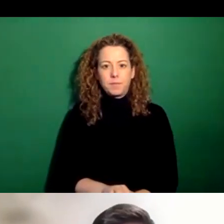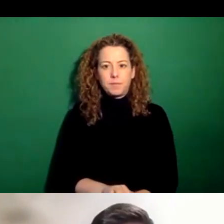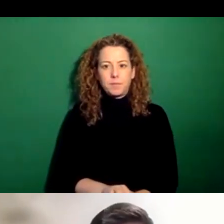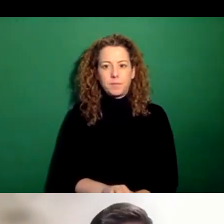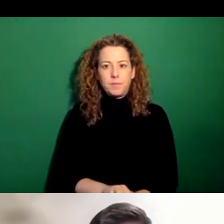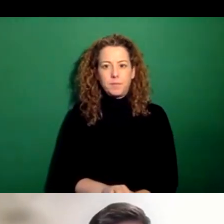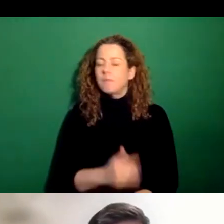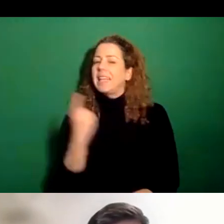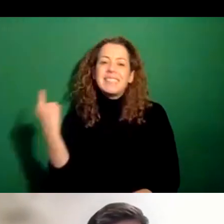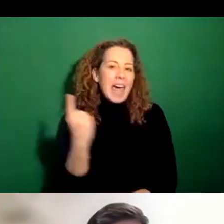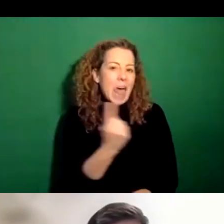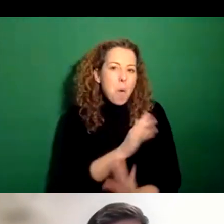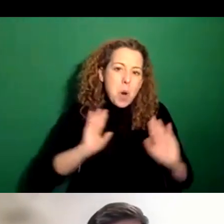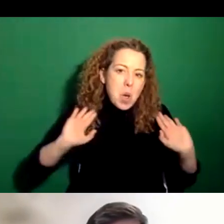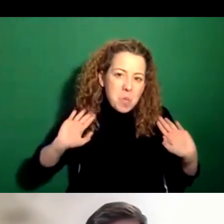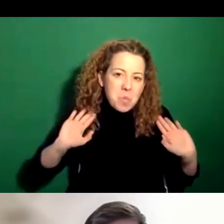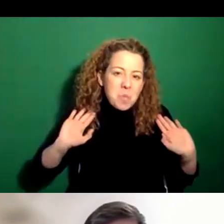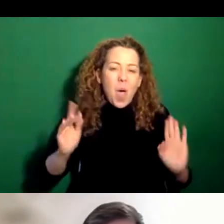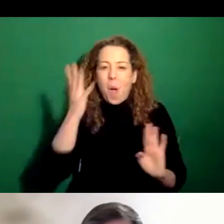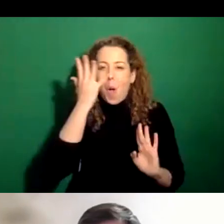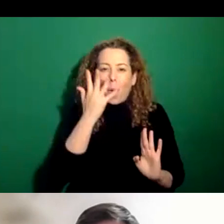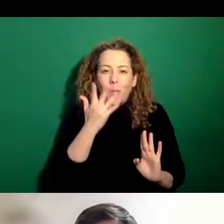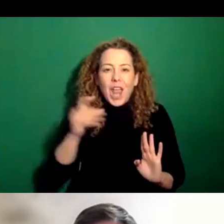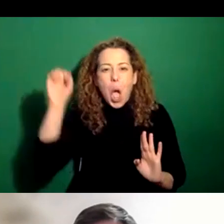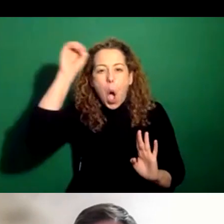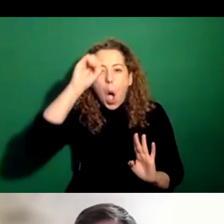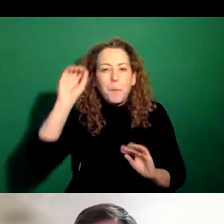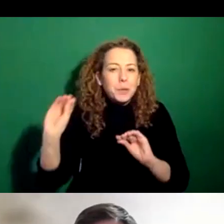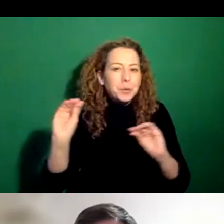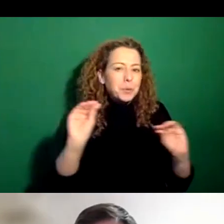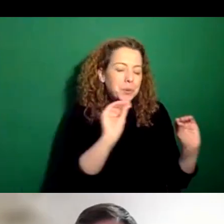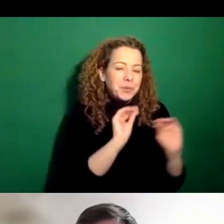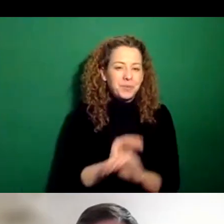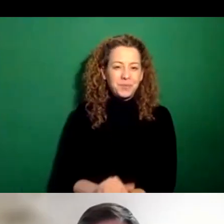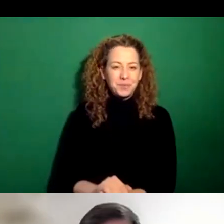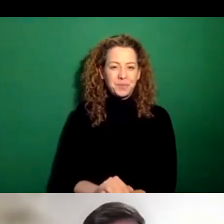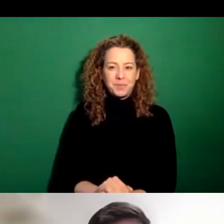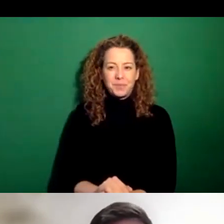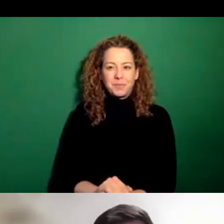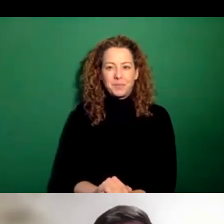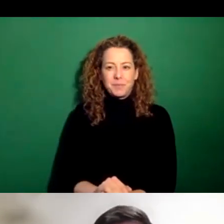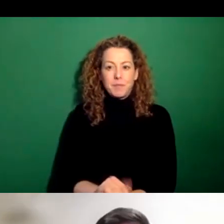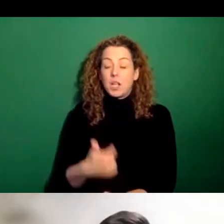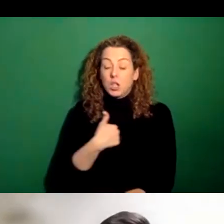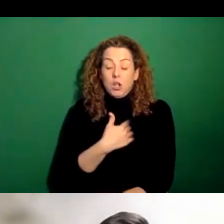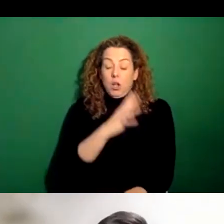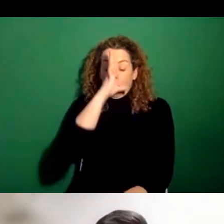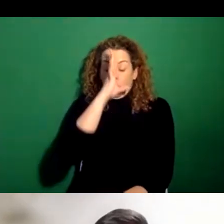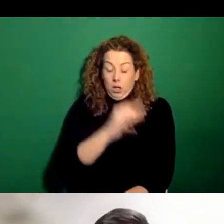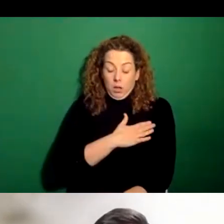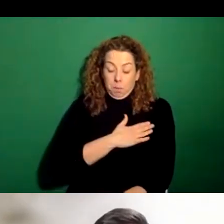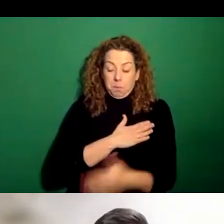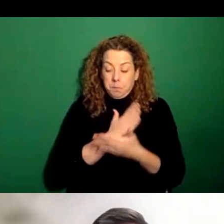Y cada uno de vosotros, me gustaría que me dierais vuestra opinión los tres. Pues yo por mi parte, es